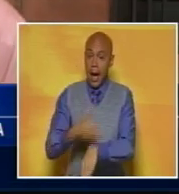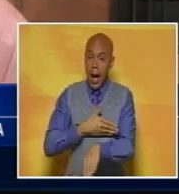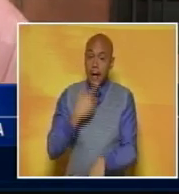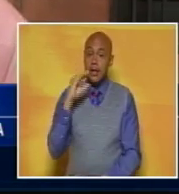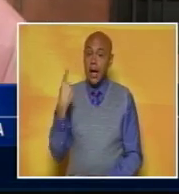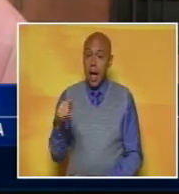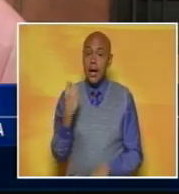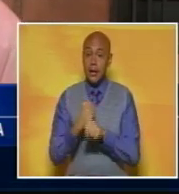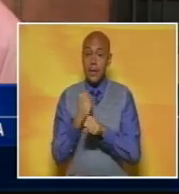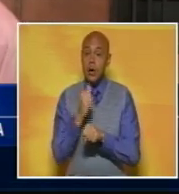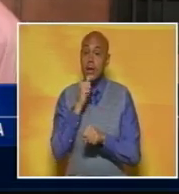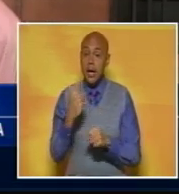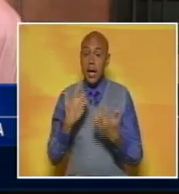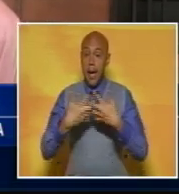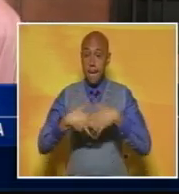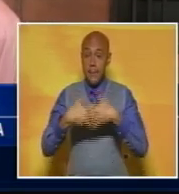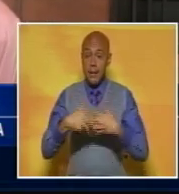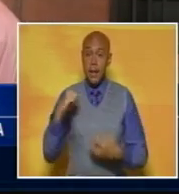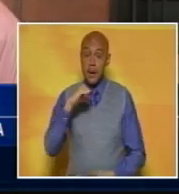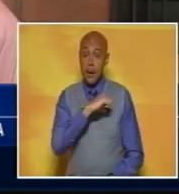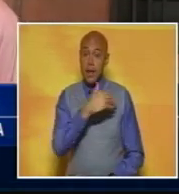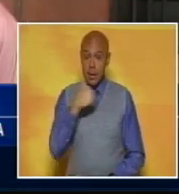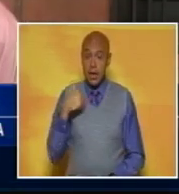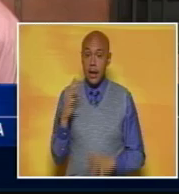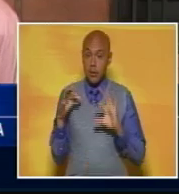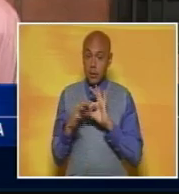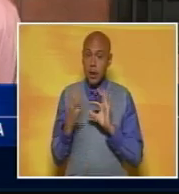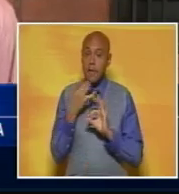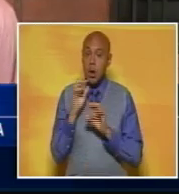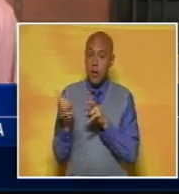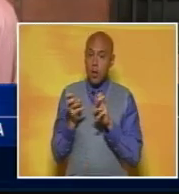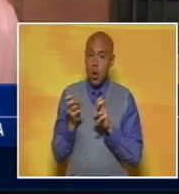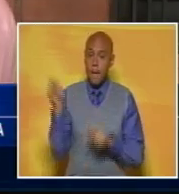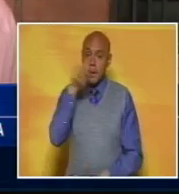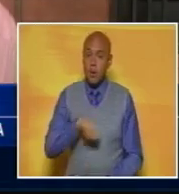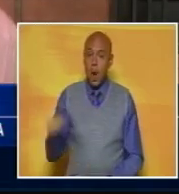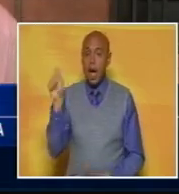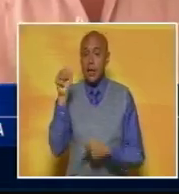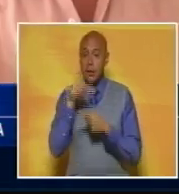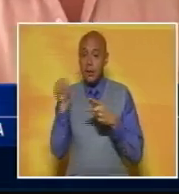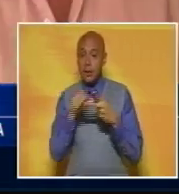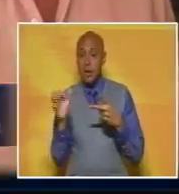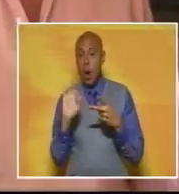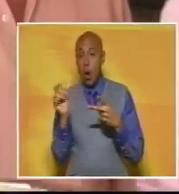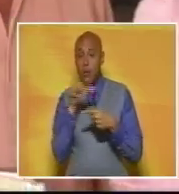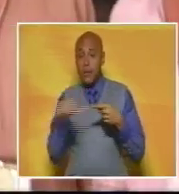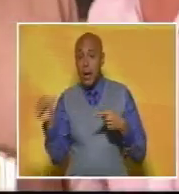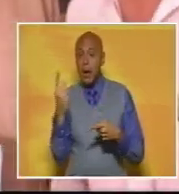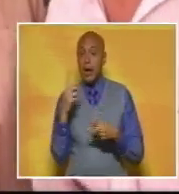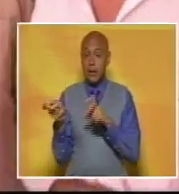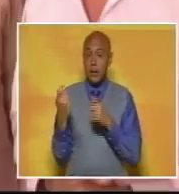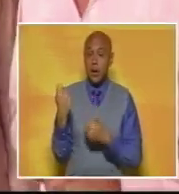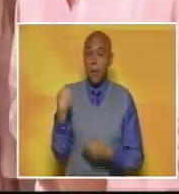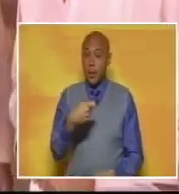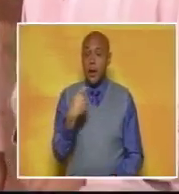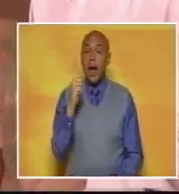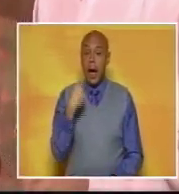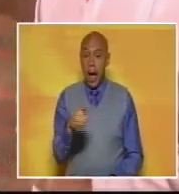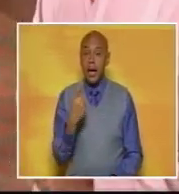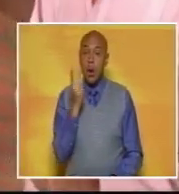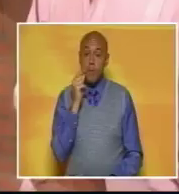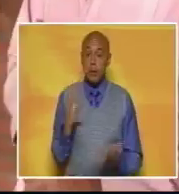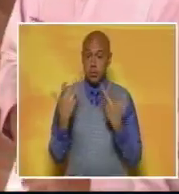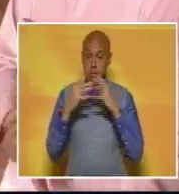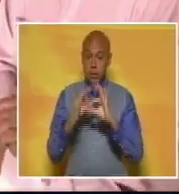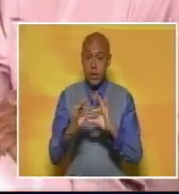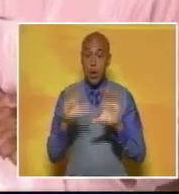trabajan con las empresas privadas para poder prestar el servicio y cobran mensual, quincenal o semanal. Los taxistas se organizaron y conformaron la Comisión